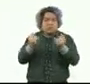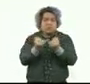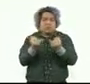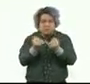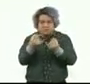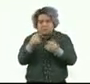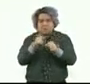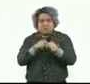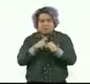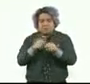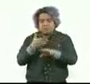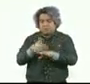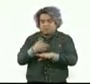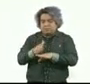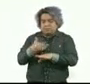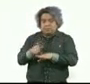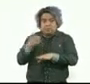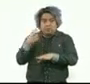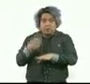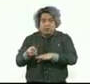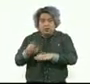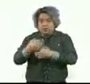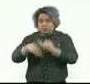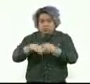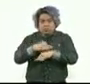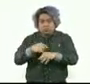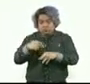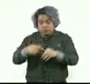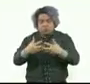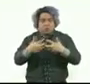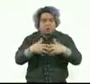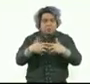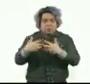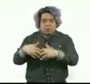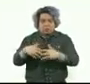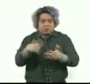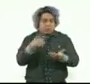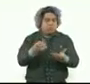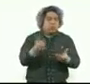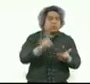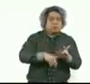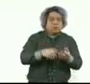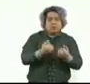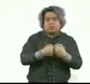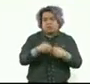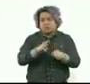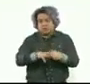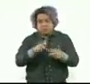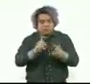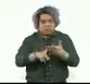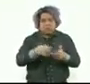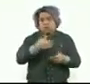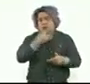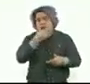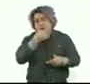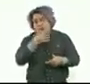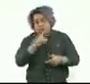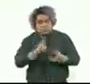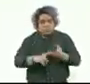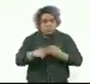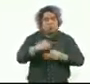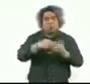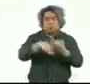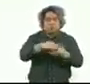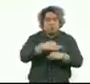consultorio y ahí tenemos tanto este equipo médico como los medicamentos. Miren, una